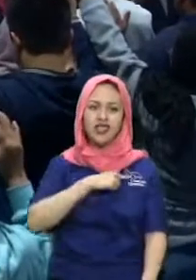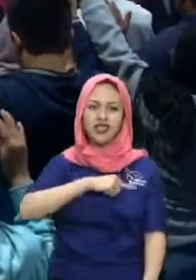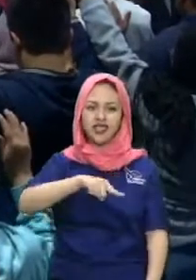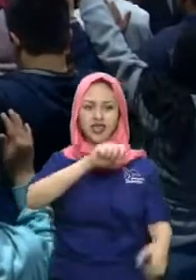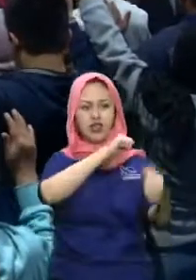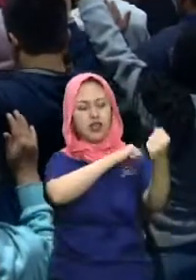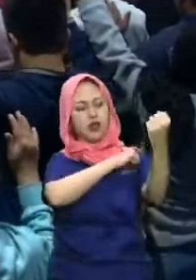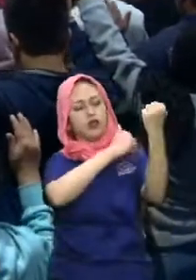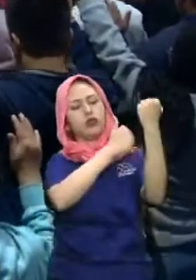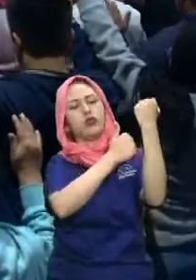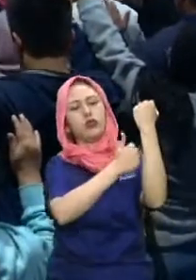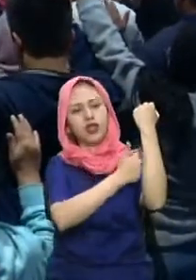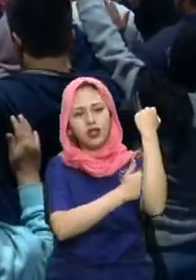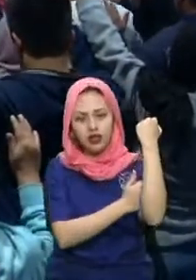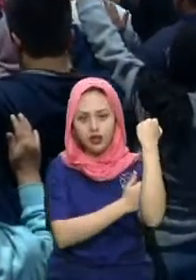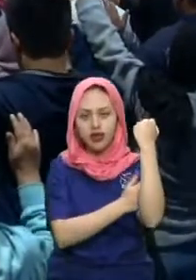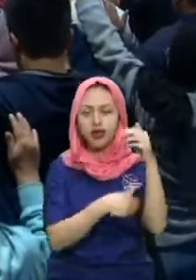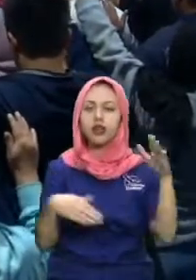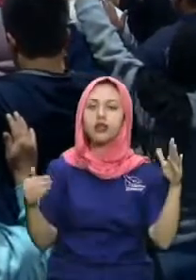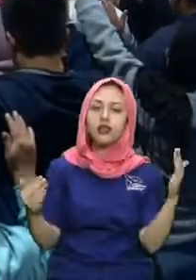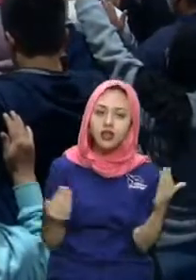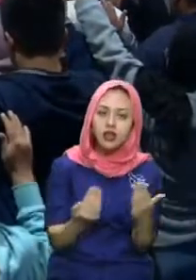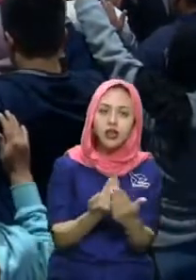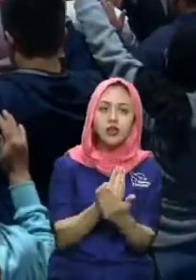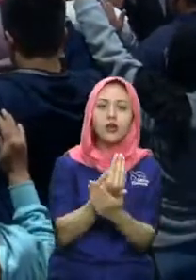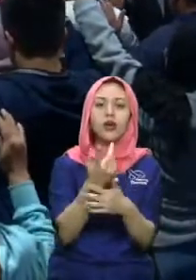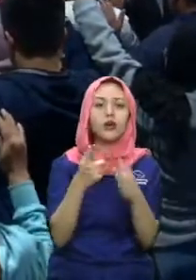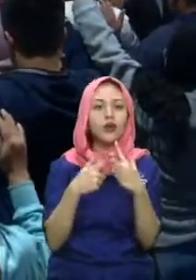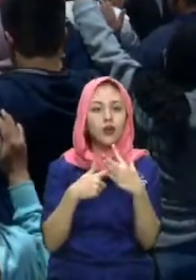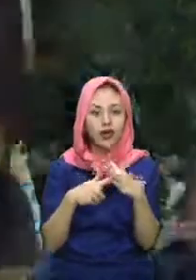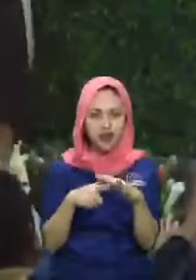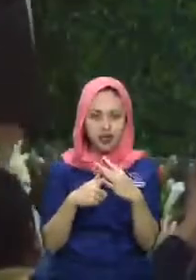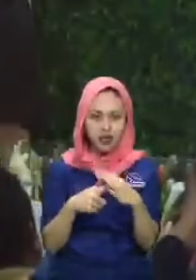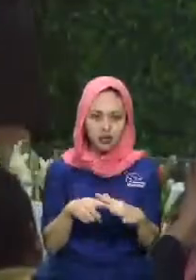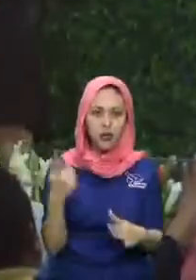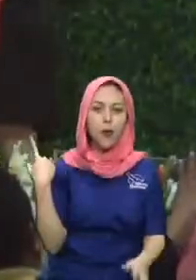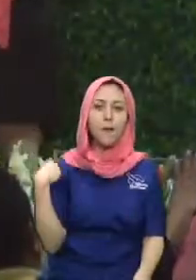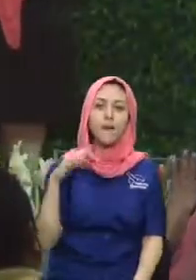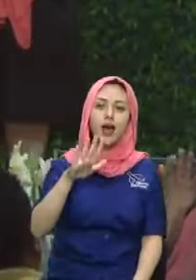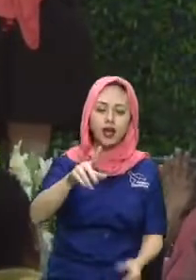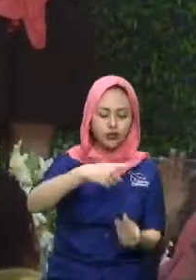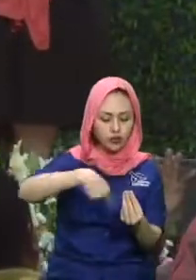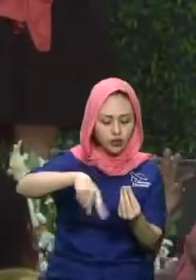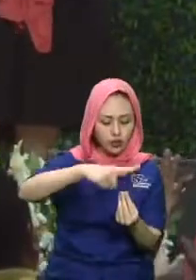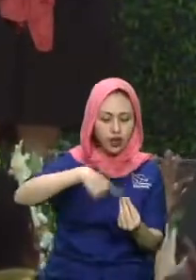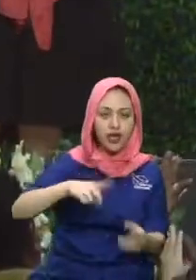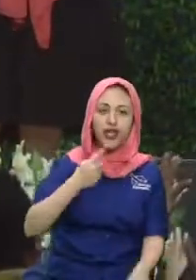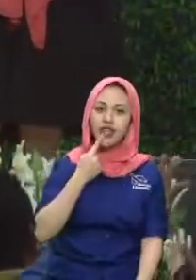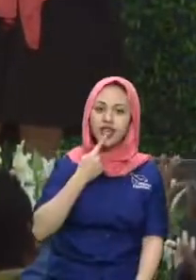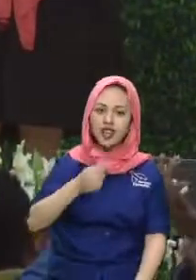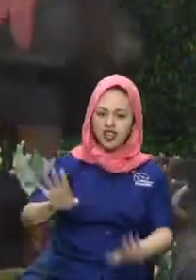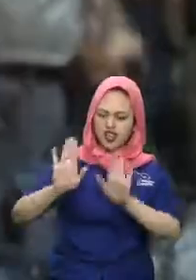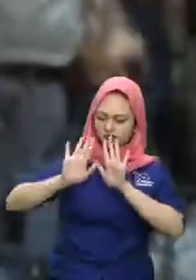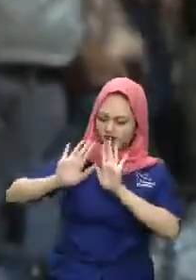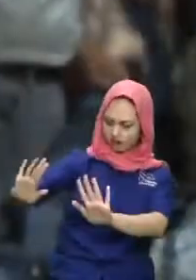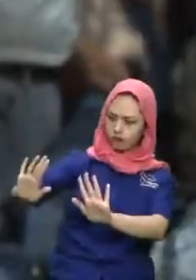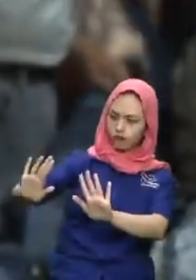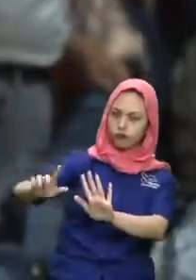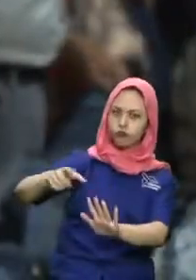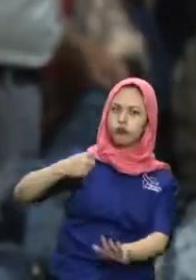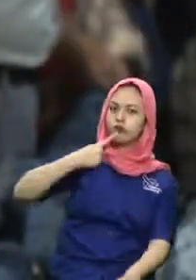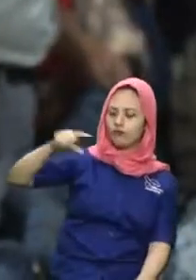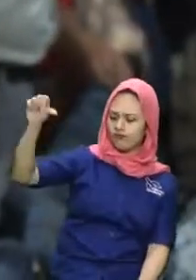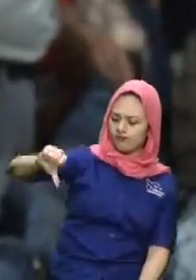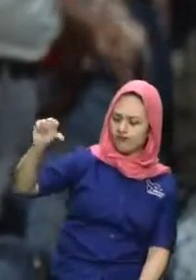nuevo inicio que tú quieres para su familia. Que le digan alto a las maldiciones en el nombre de Jesús. Y